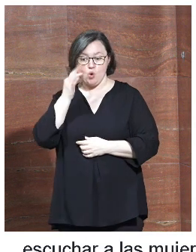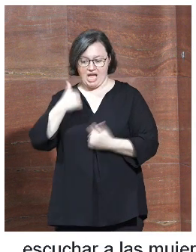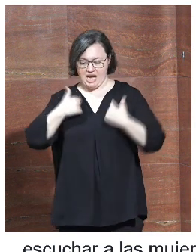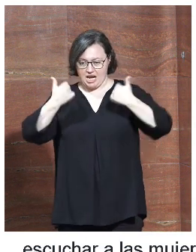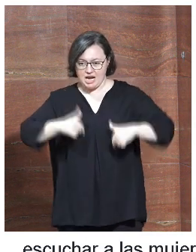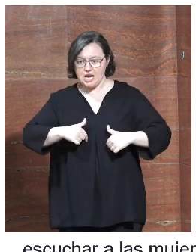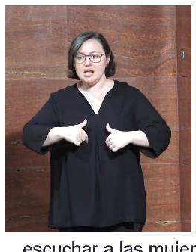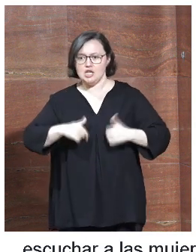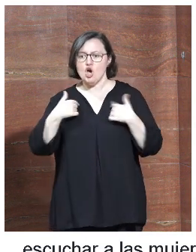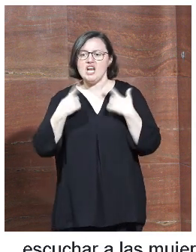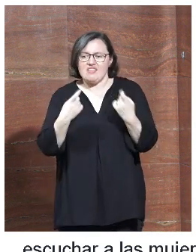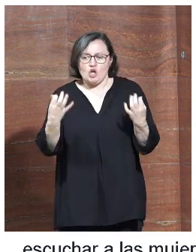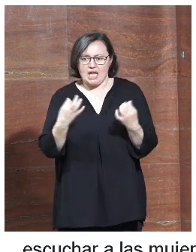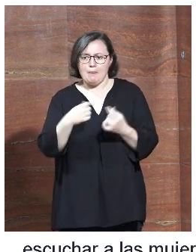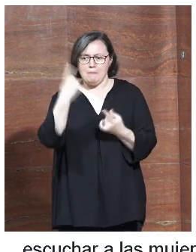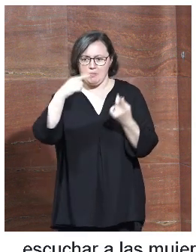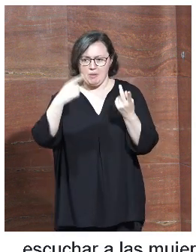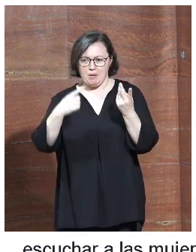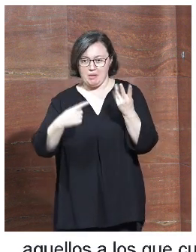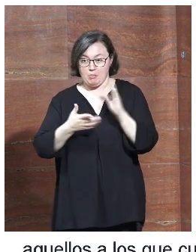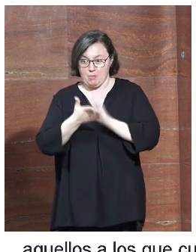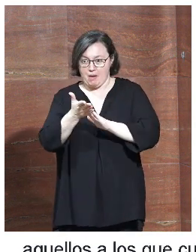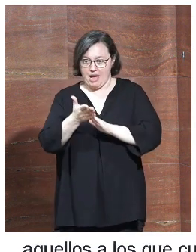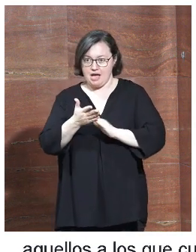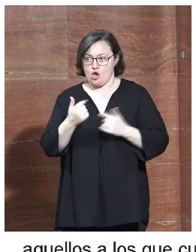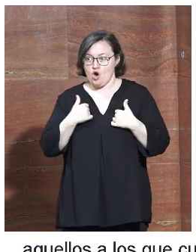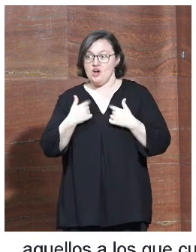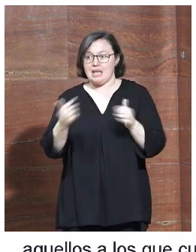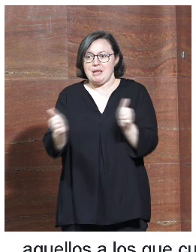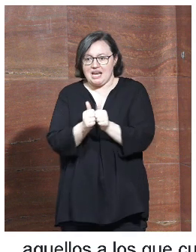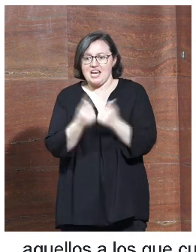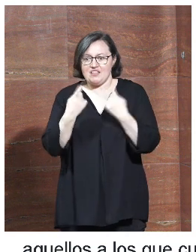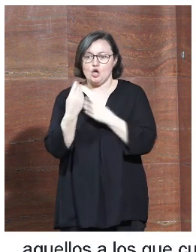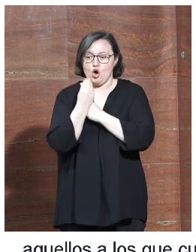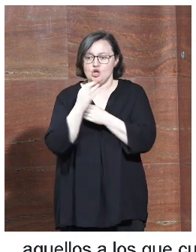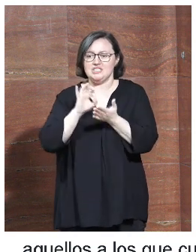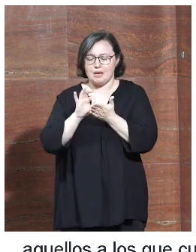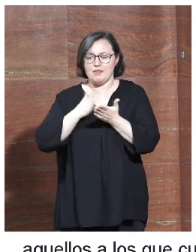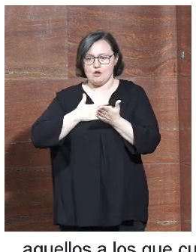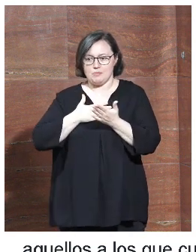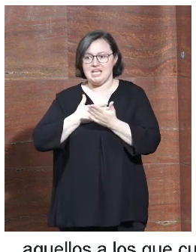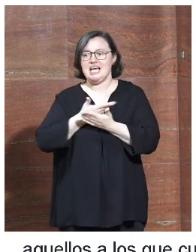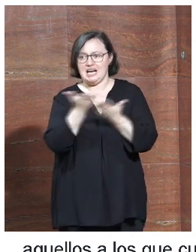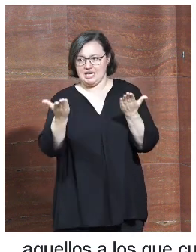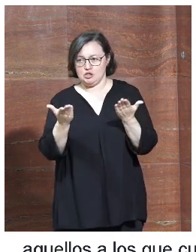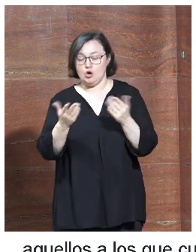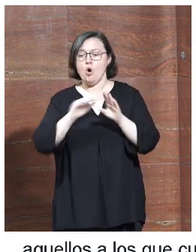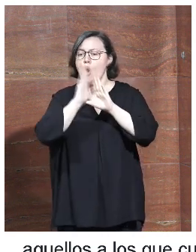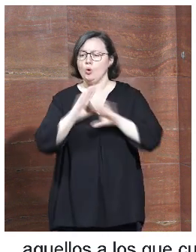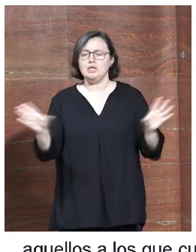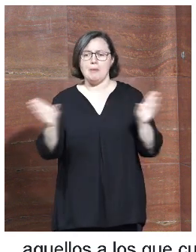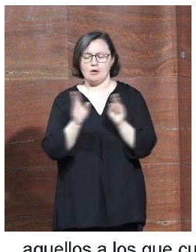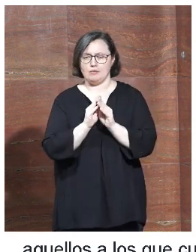necesidades que ellas necesitan cuando empiezan a requerir atención y servicios de los demás. Y una